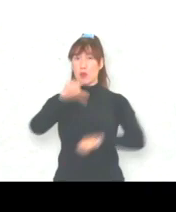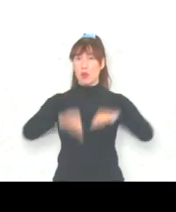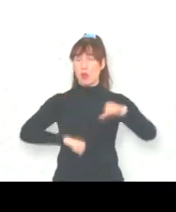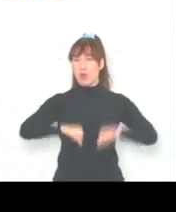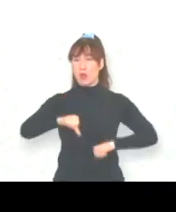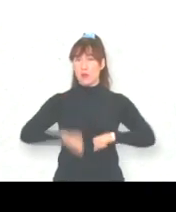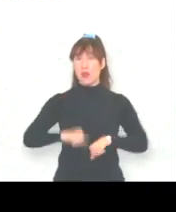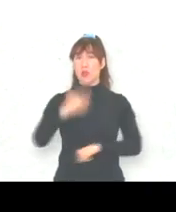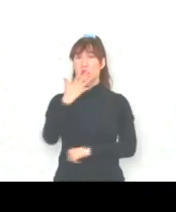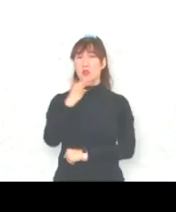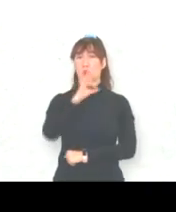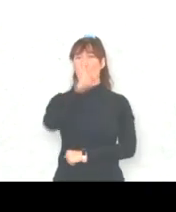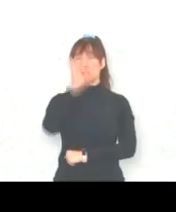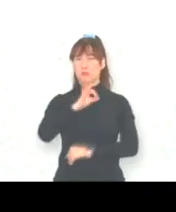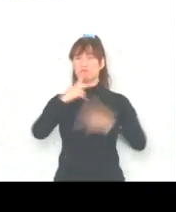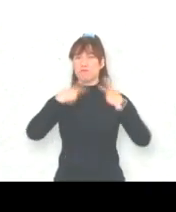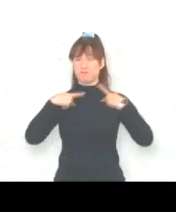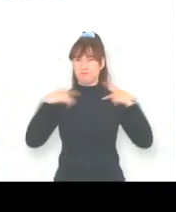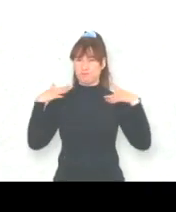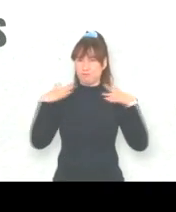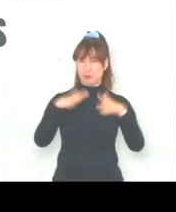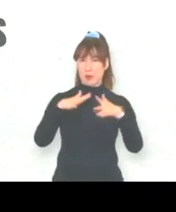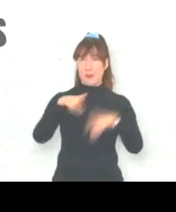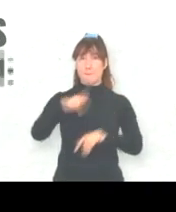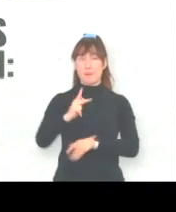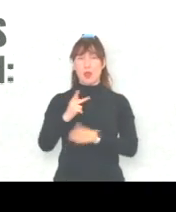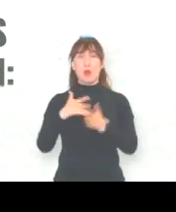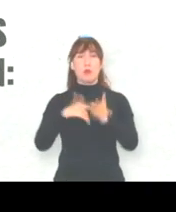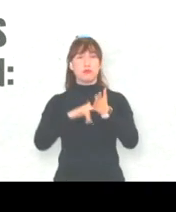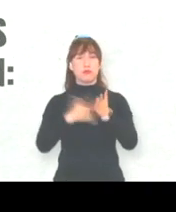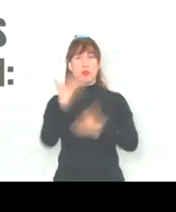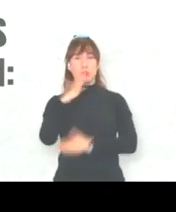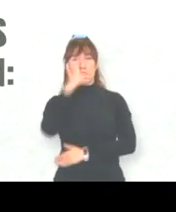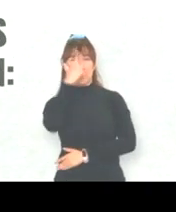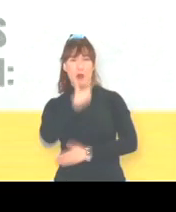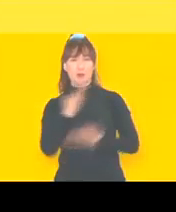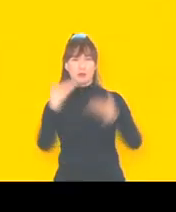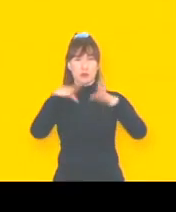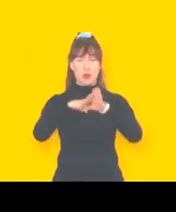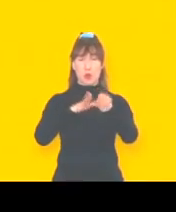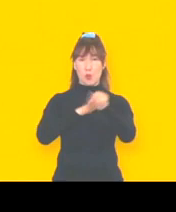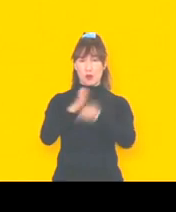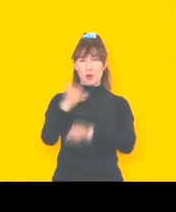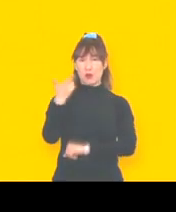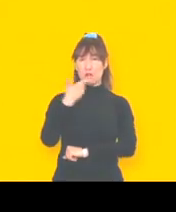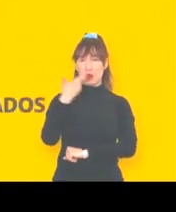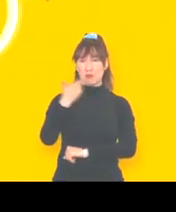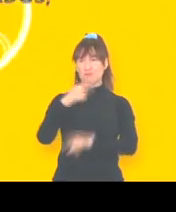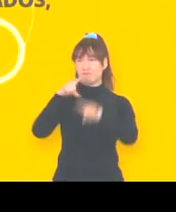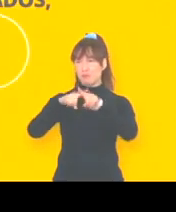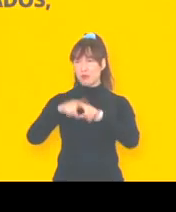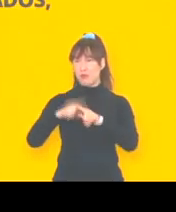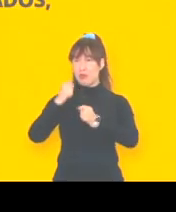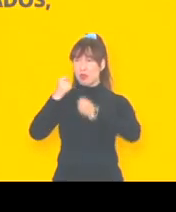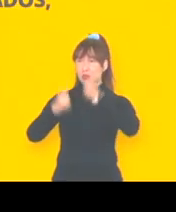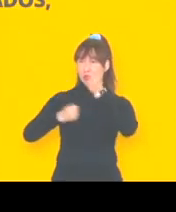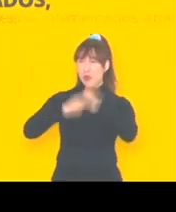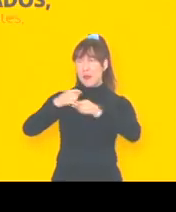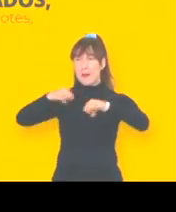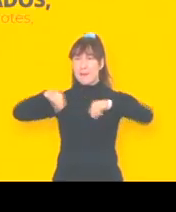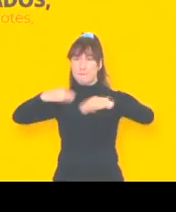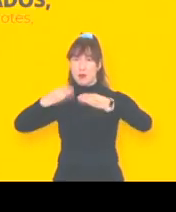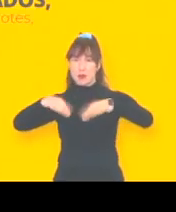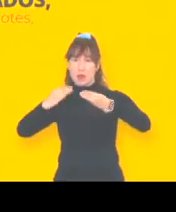Las actividades con un 50% de aforo y con cierre a las 10 de la noche son: restaurantes,